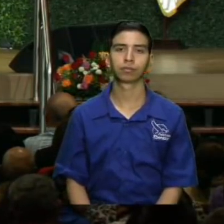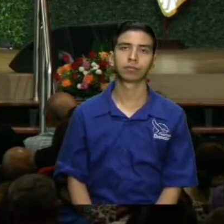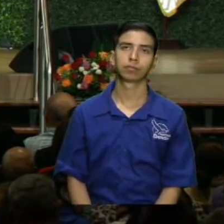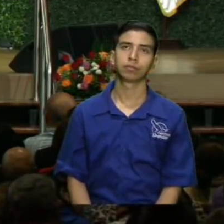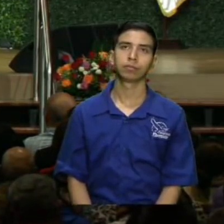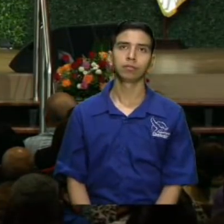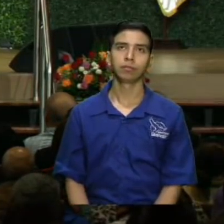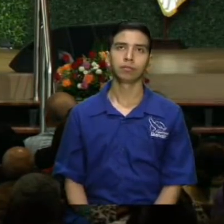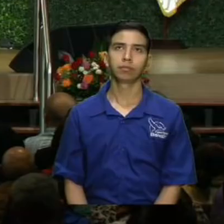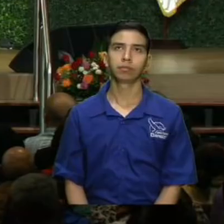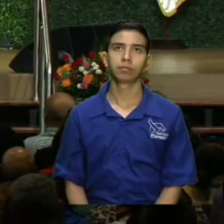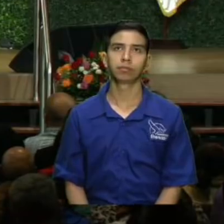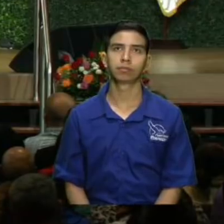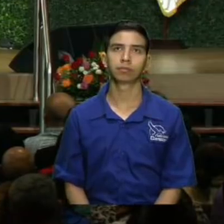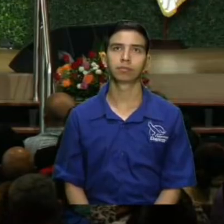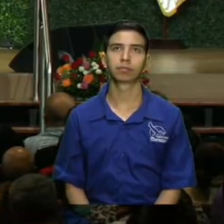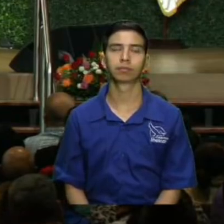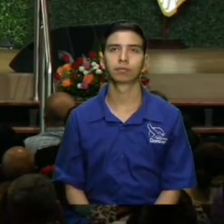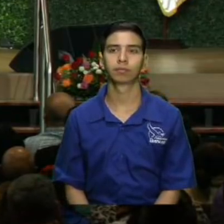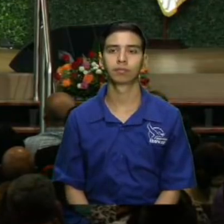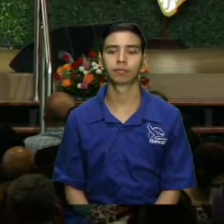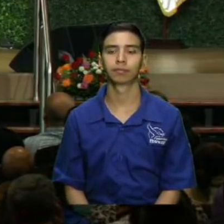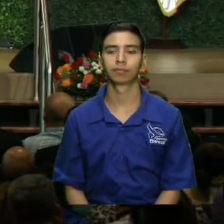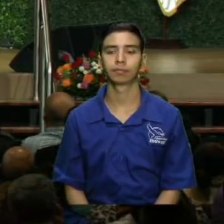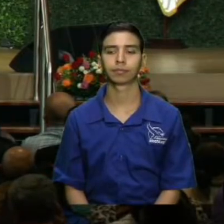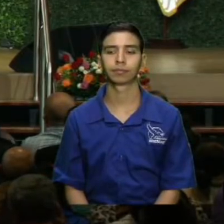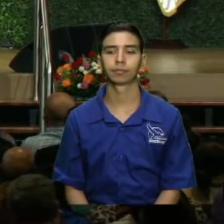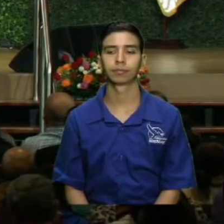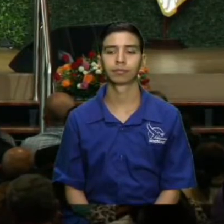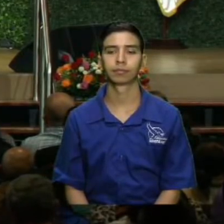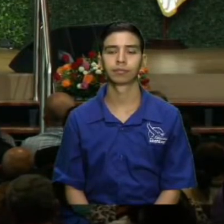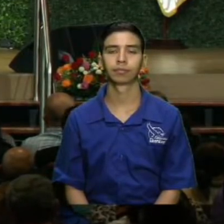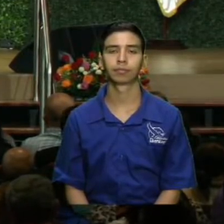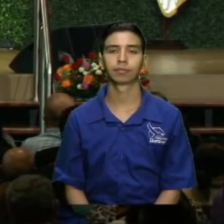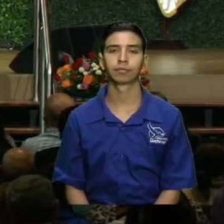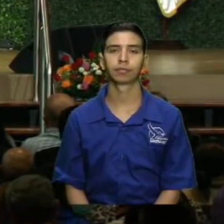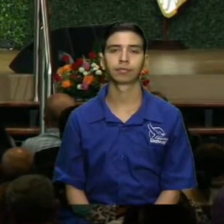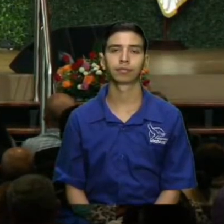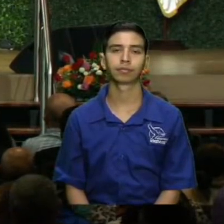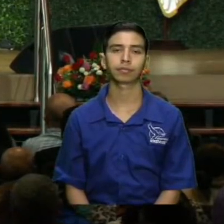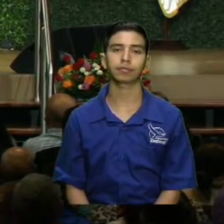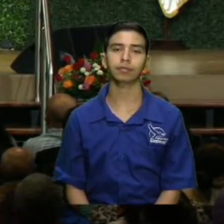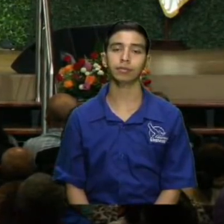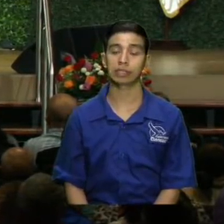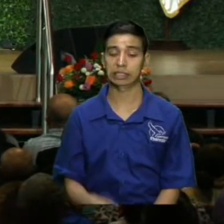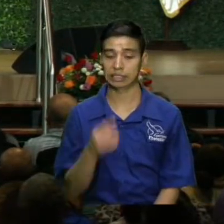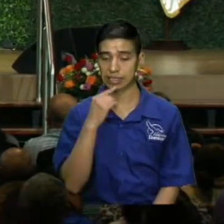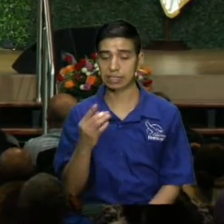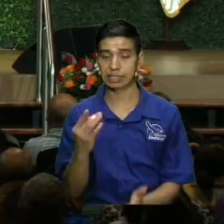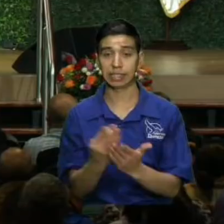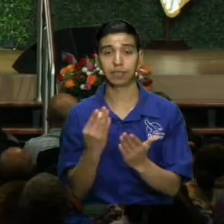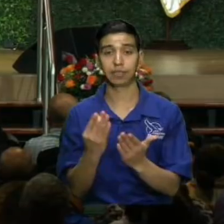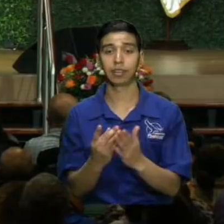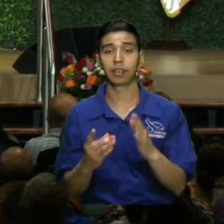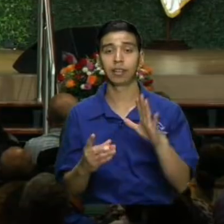Esto lo voy a dejar a medias. No a medias, ha empezado. Y lo terminamos en el otro. Pero mire qué dice Deuteronomio 19:15.